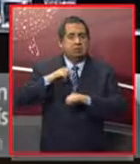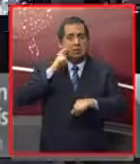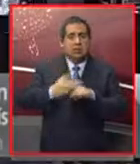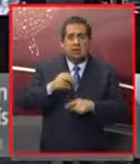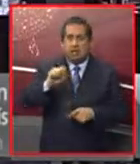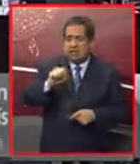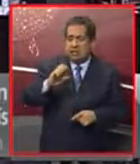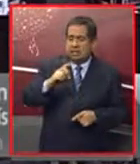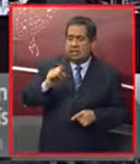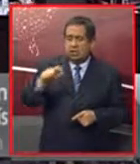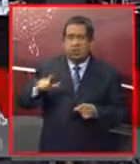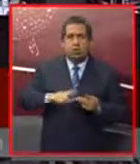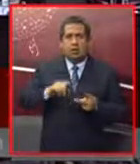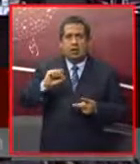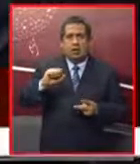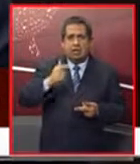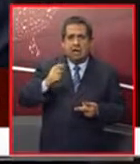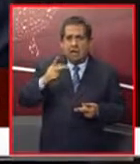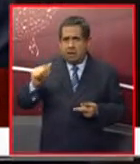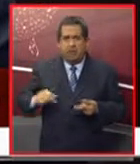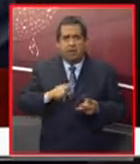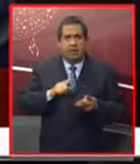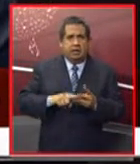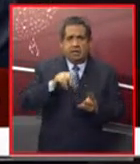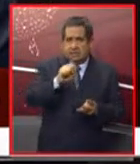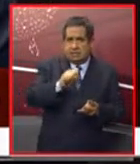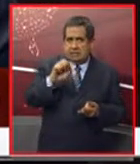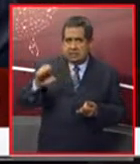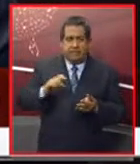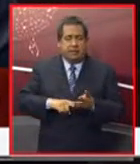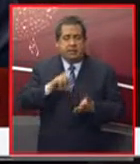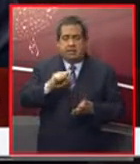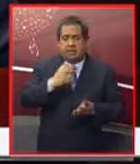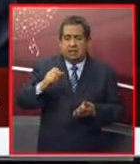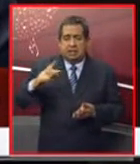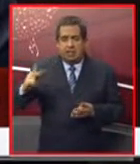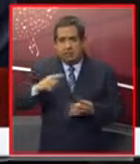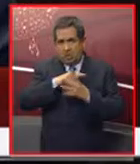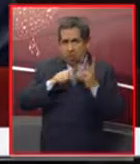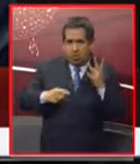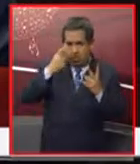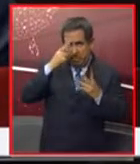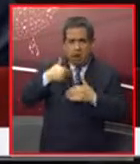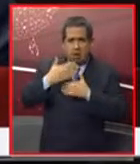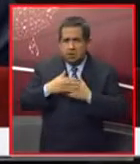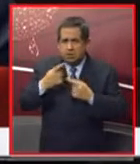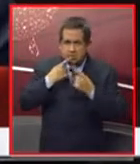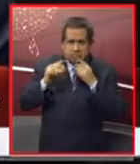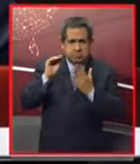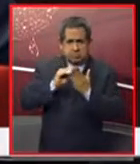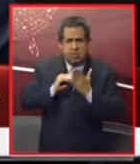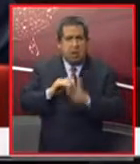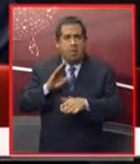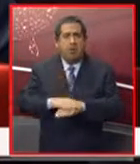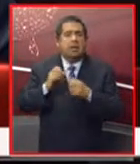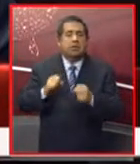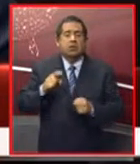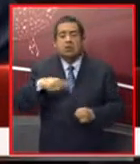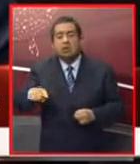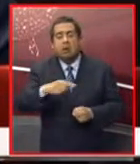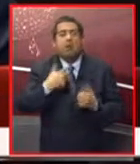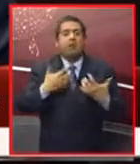Sedesol, de la Zagarpa, de la Secretaría de Economía y de Hacienda y Crédito Público, a fin de establecer mecanismos que otorguen certidumbre a los productores